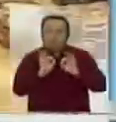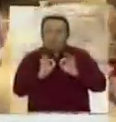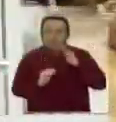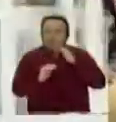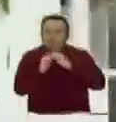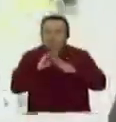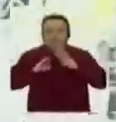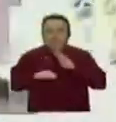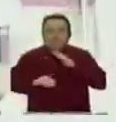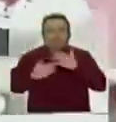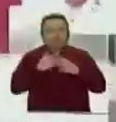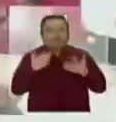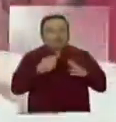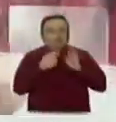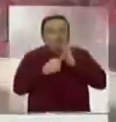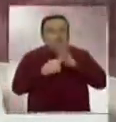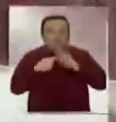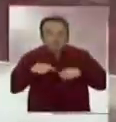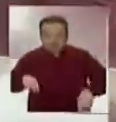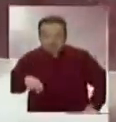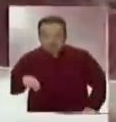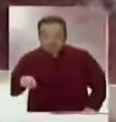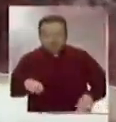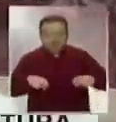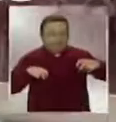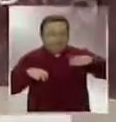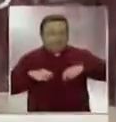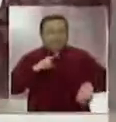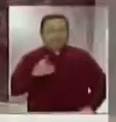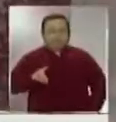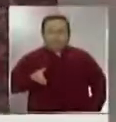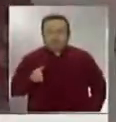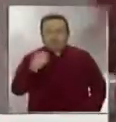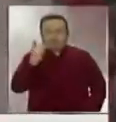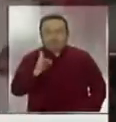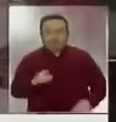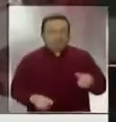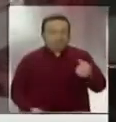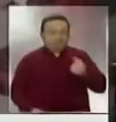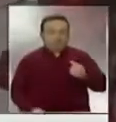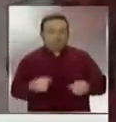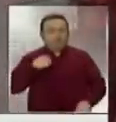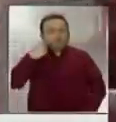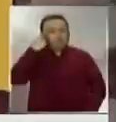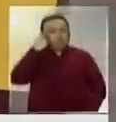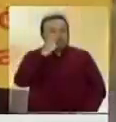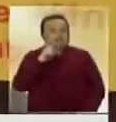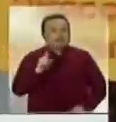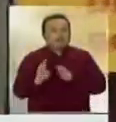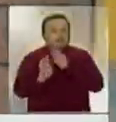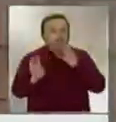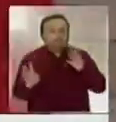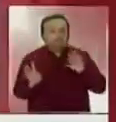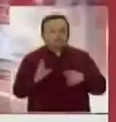pueden entrar, además de la señal ética para que el tránsito sea en una única dirección, y también pensando en lo que podrían ser las